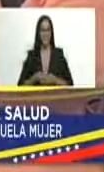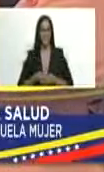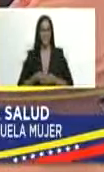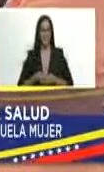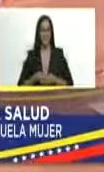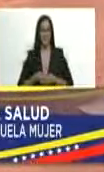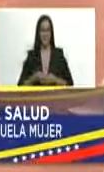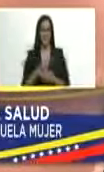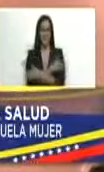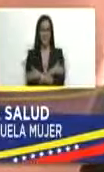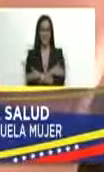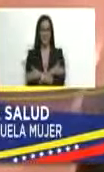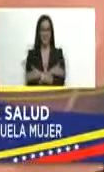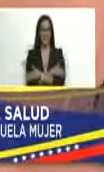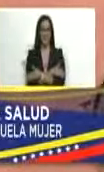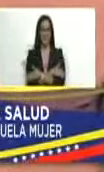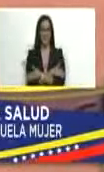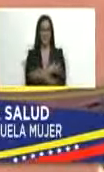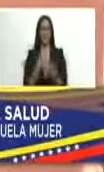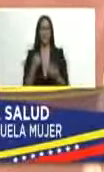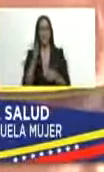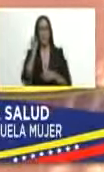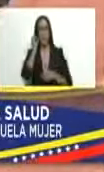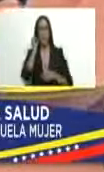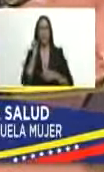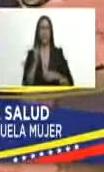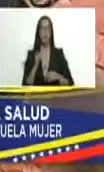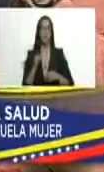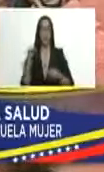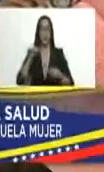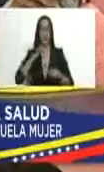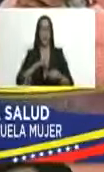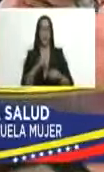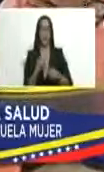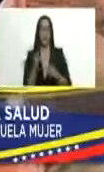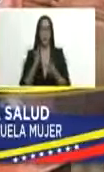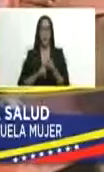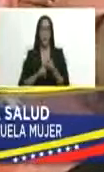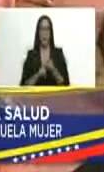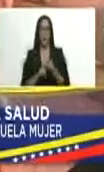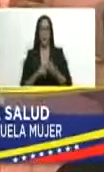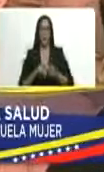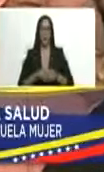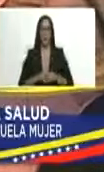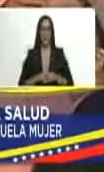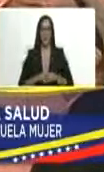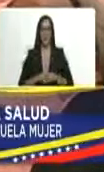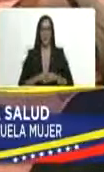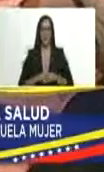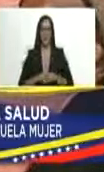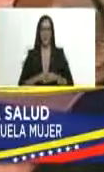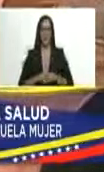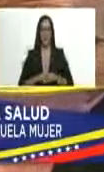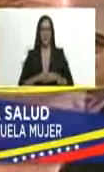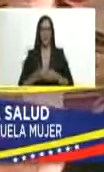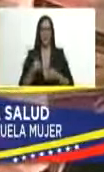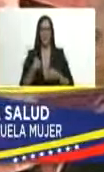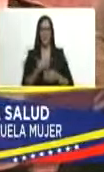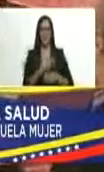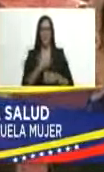Te felicito, pues. Muchacha, aquí estamos, pues, con Silita. ¿Ah? Y yo